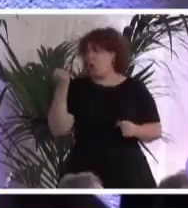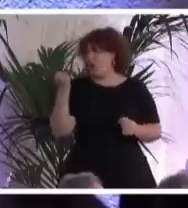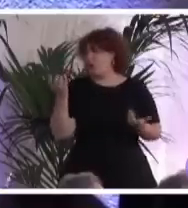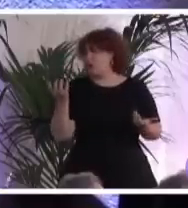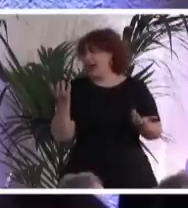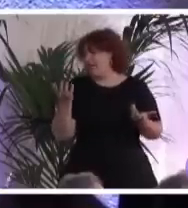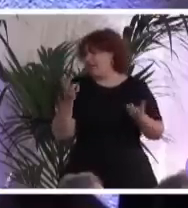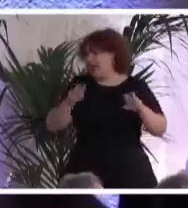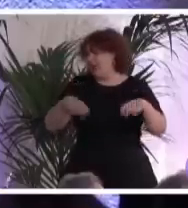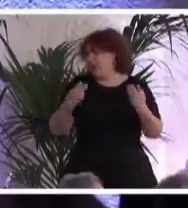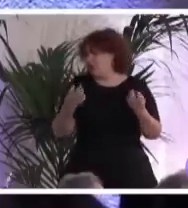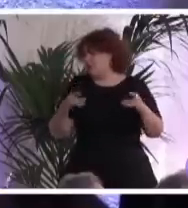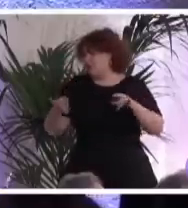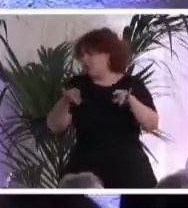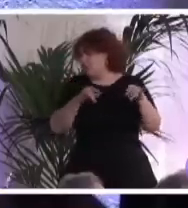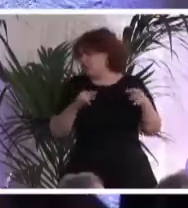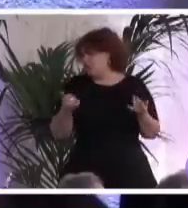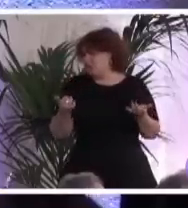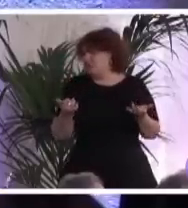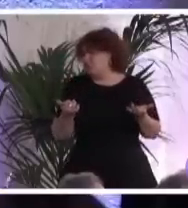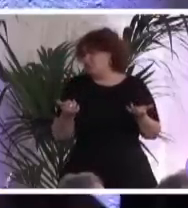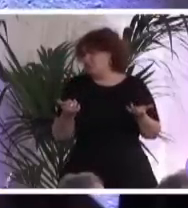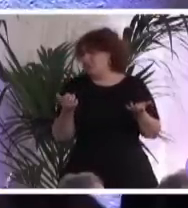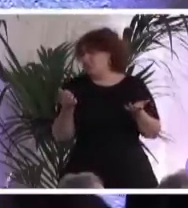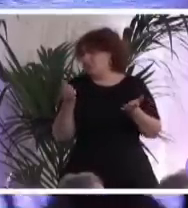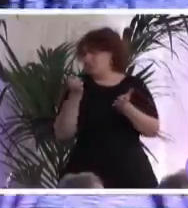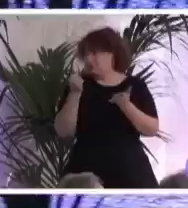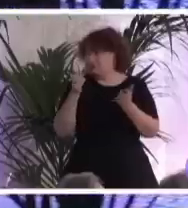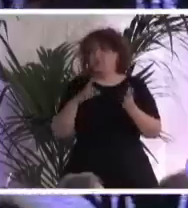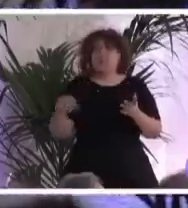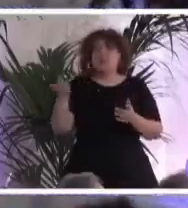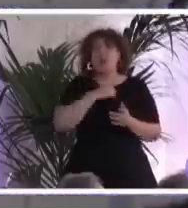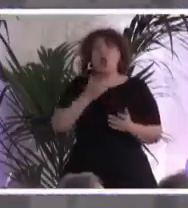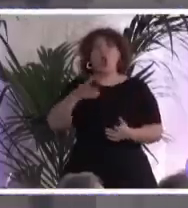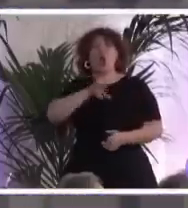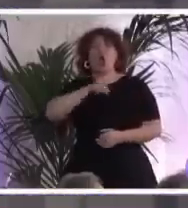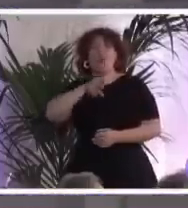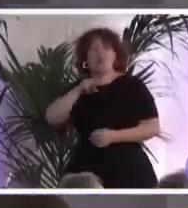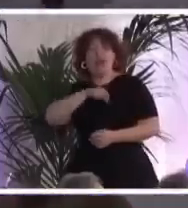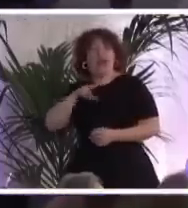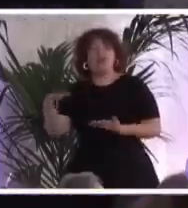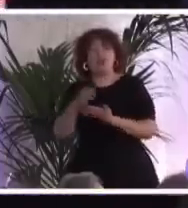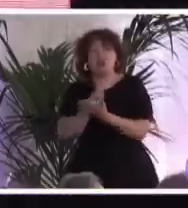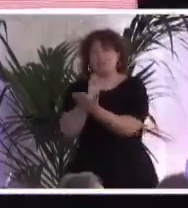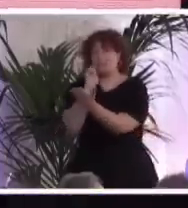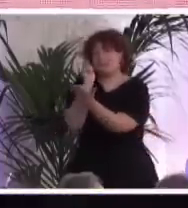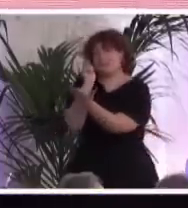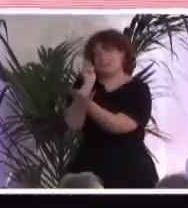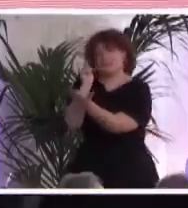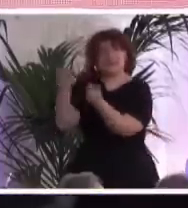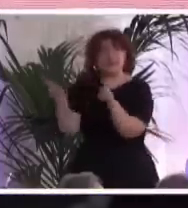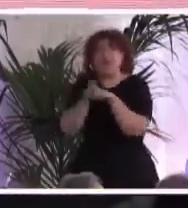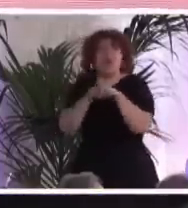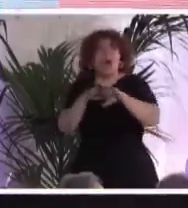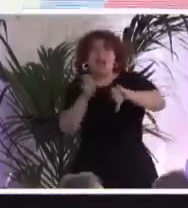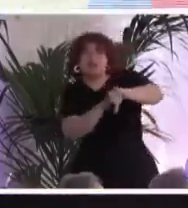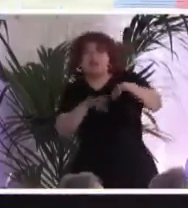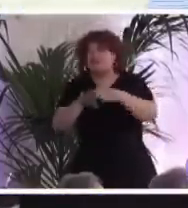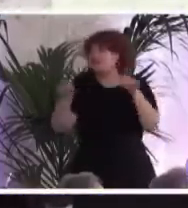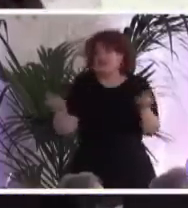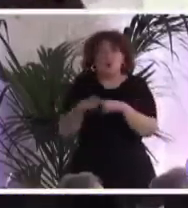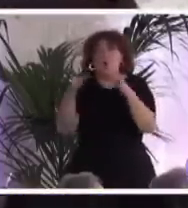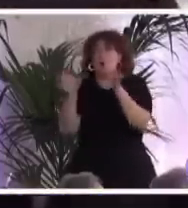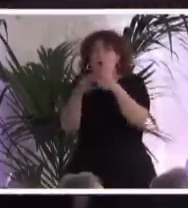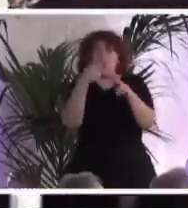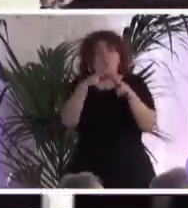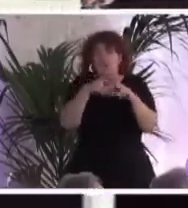convencidos a todos los concejales de la corporación municipal independientemente del partido que fueran